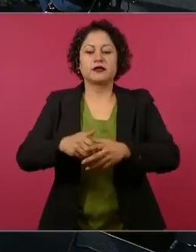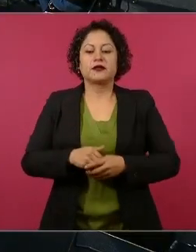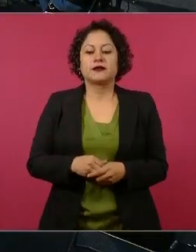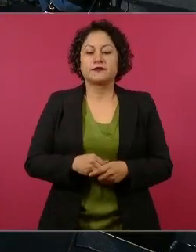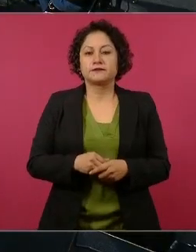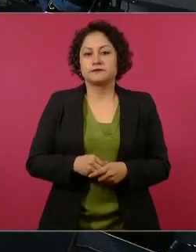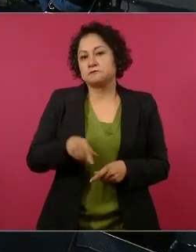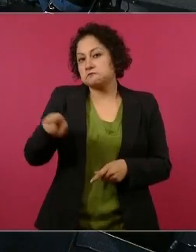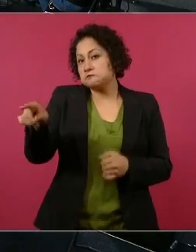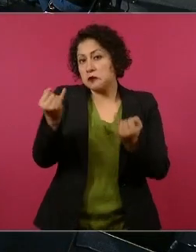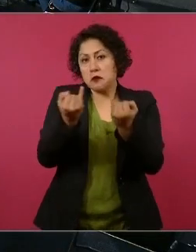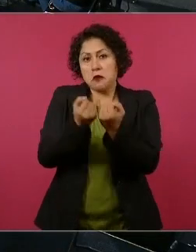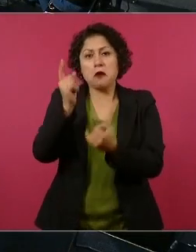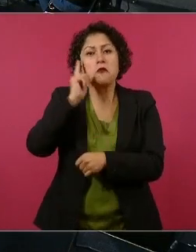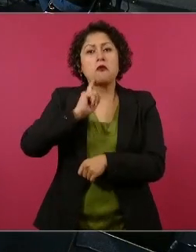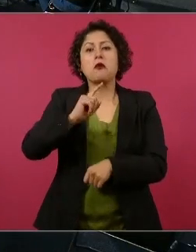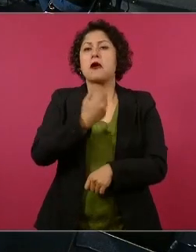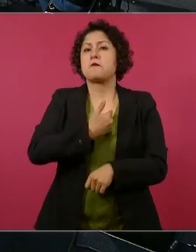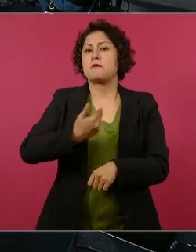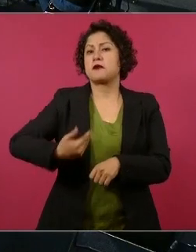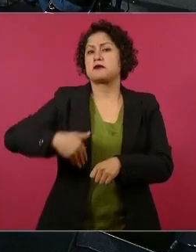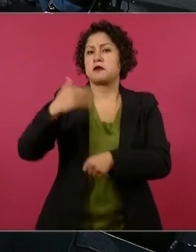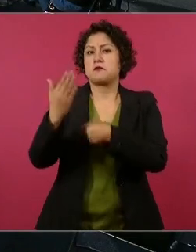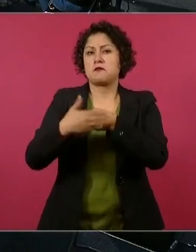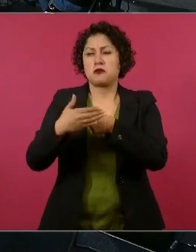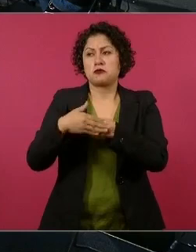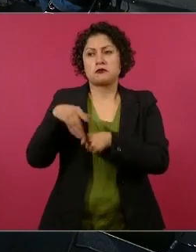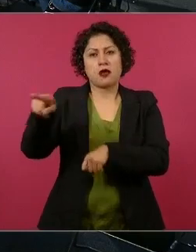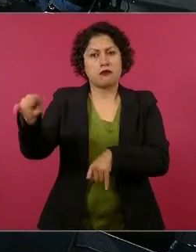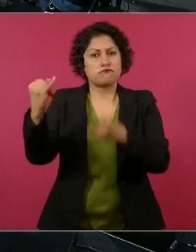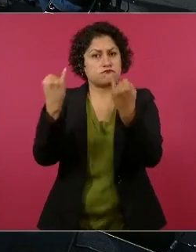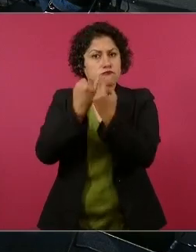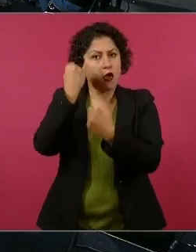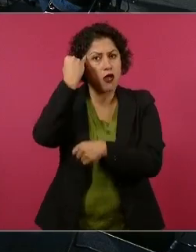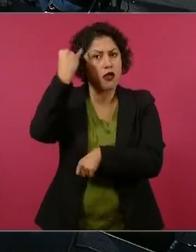la presidenta electa, el tren de carga,